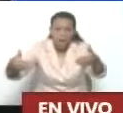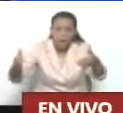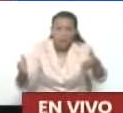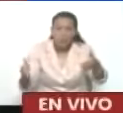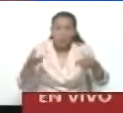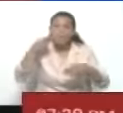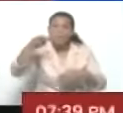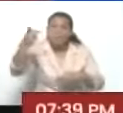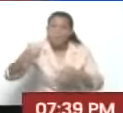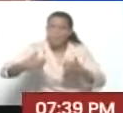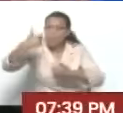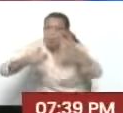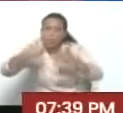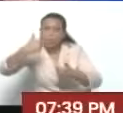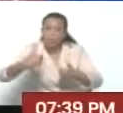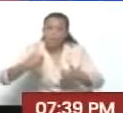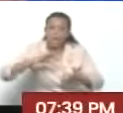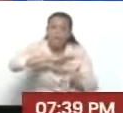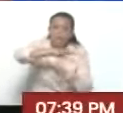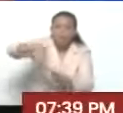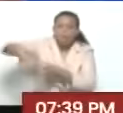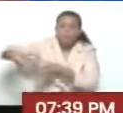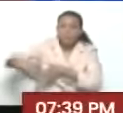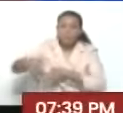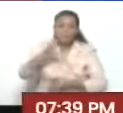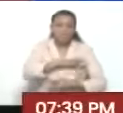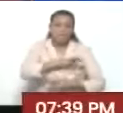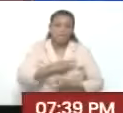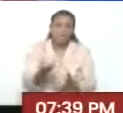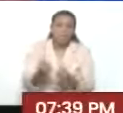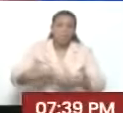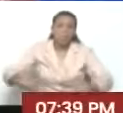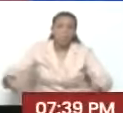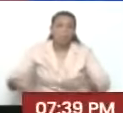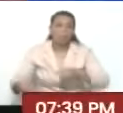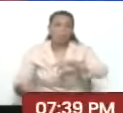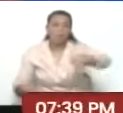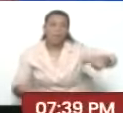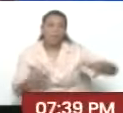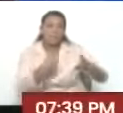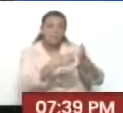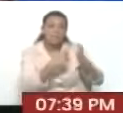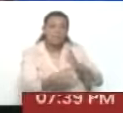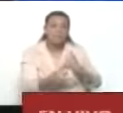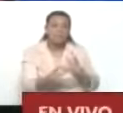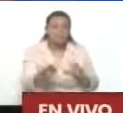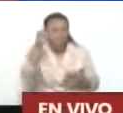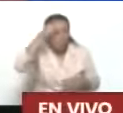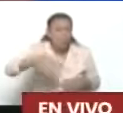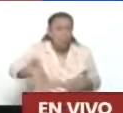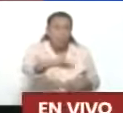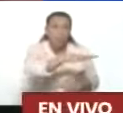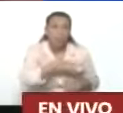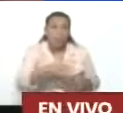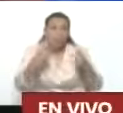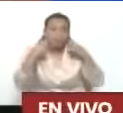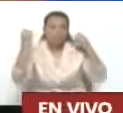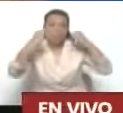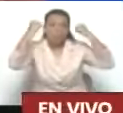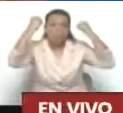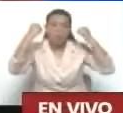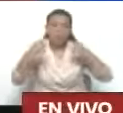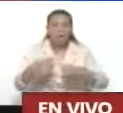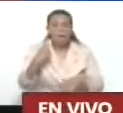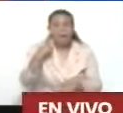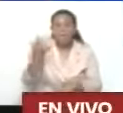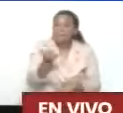partido político la riqueza de los movimientos sociales, la riqueza y la diversidad de los pueblos cuando despiertan y luchan. A veces